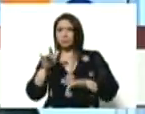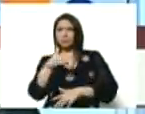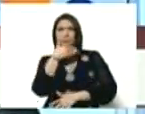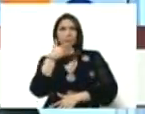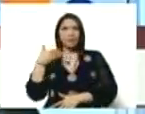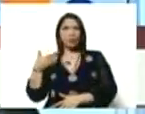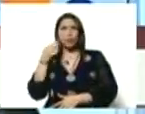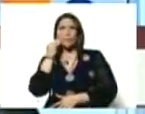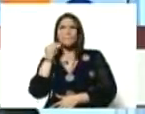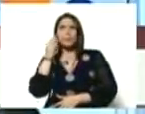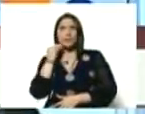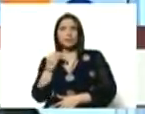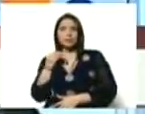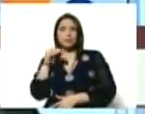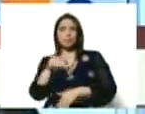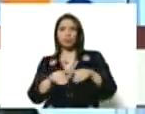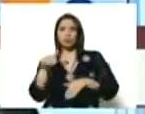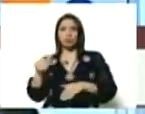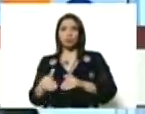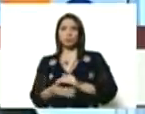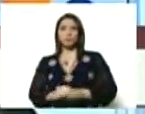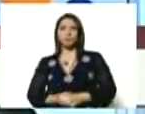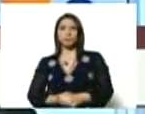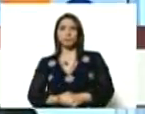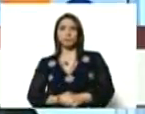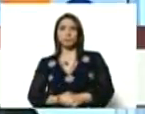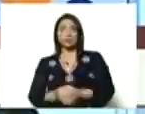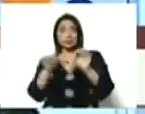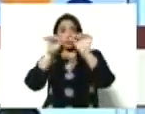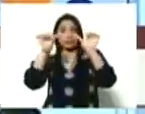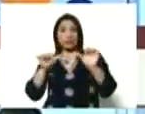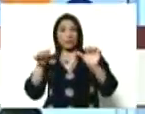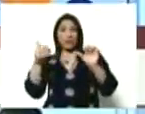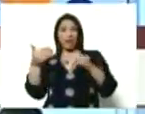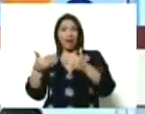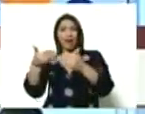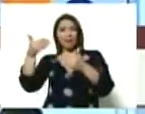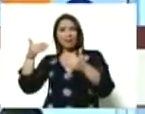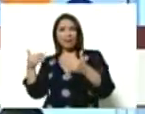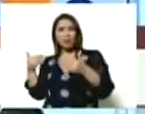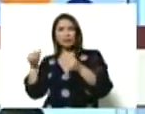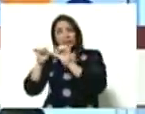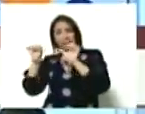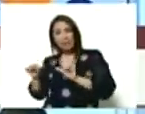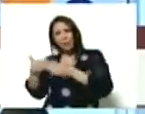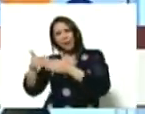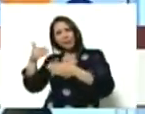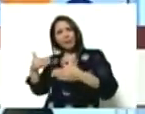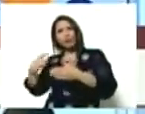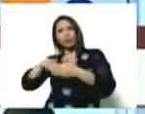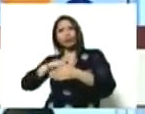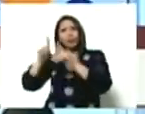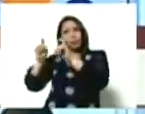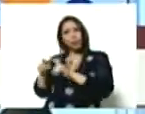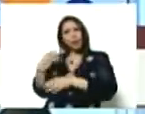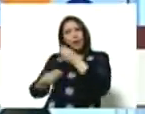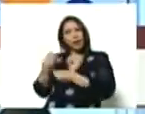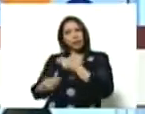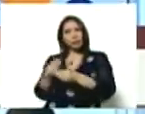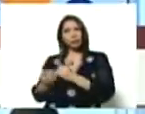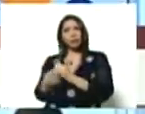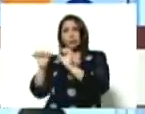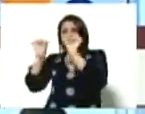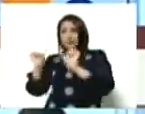experiencia de votación al sistema anterior. En el sistema anterior, en las pruebas que hemos hecho simuladas, el